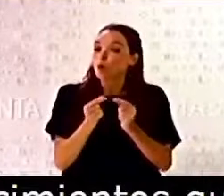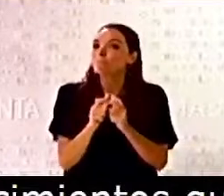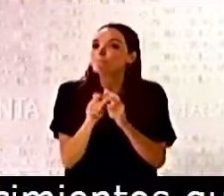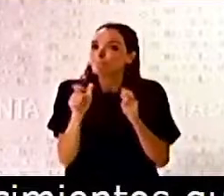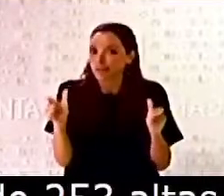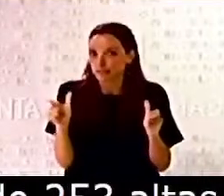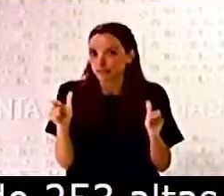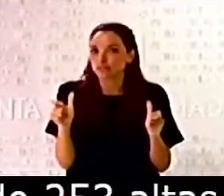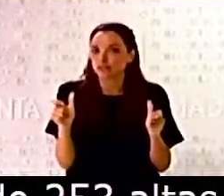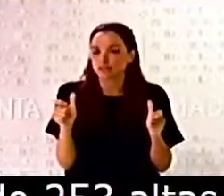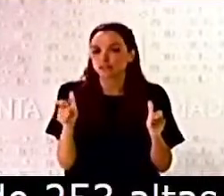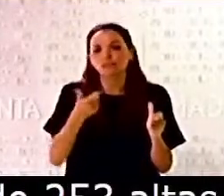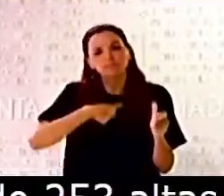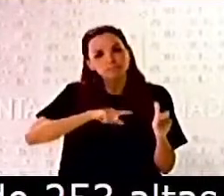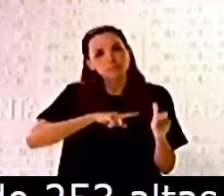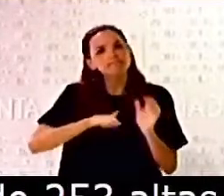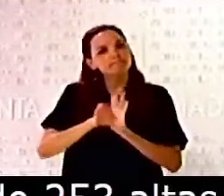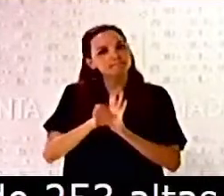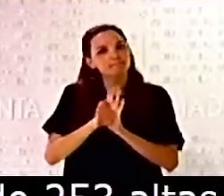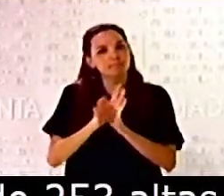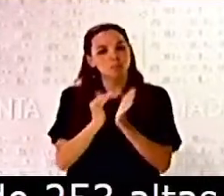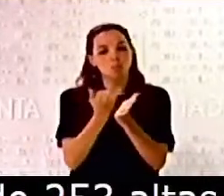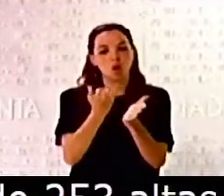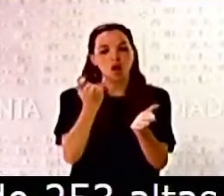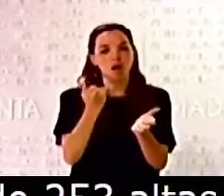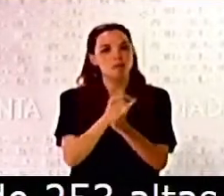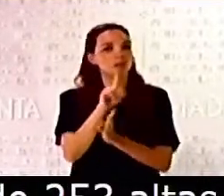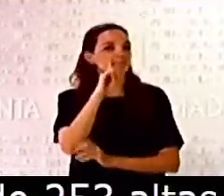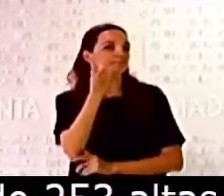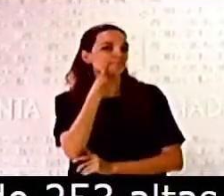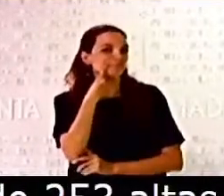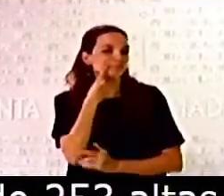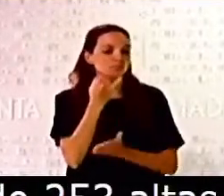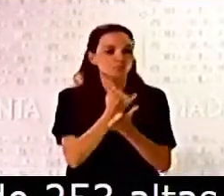Seguimos haciendo muchas pruebas diagnósticas de infección activa.